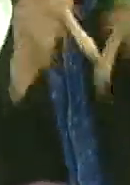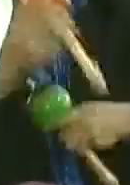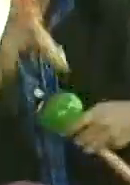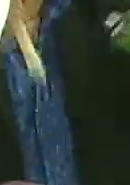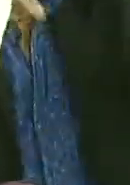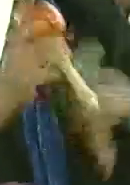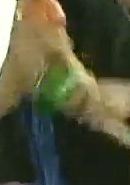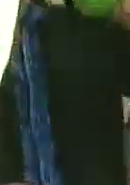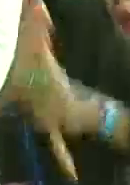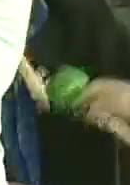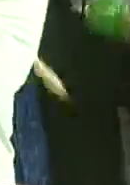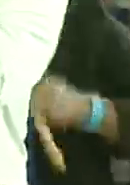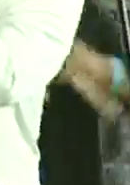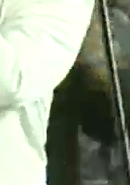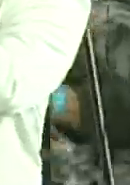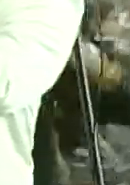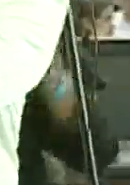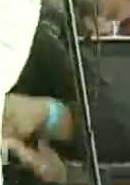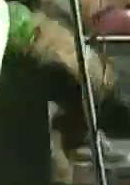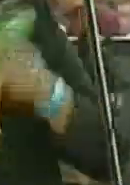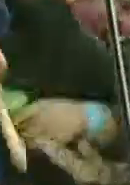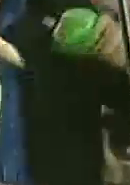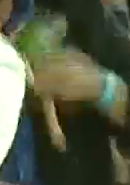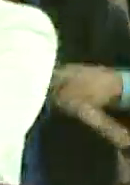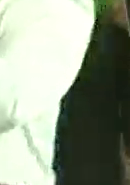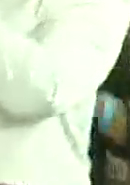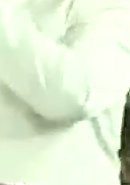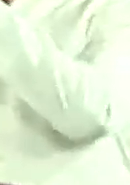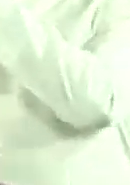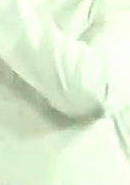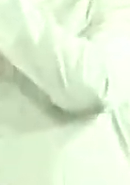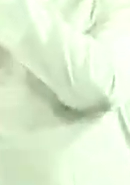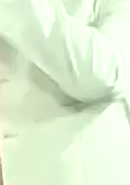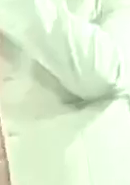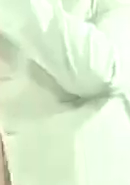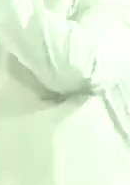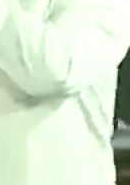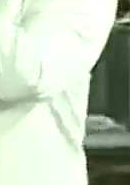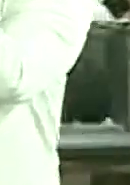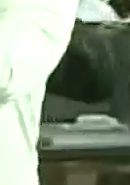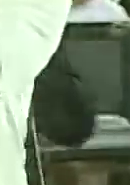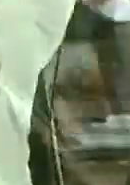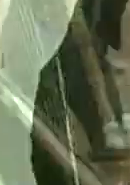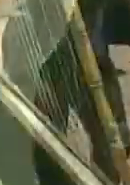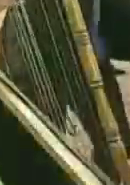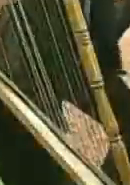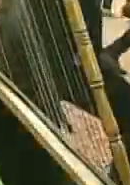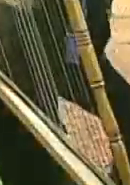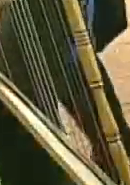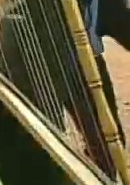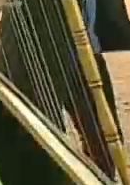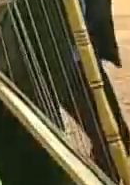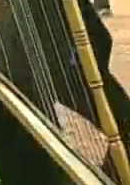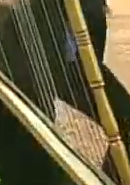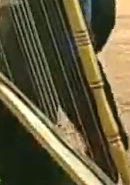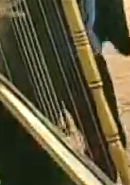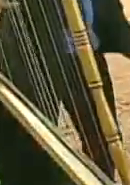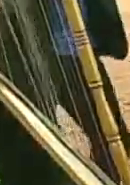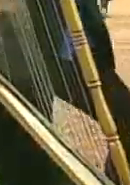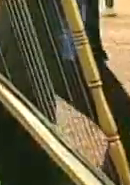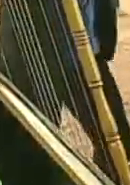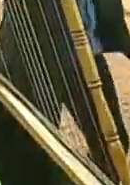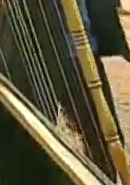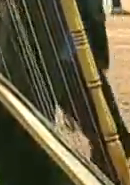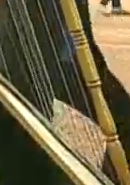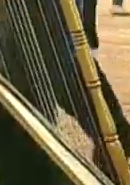hable de Alberto Arbelo, de Volcán y Pedro Emilio, que hable de la alma llanera, que es nuestro segundo